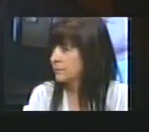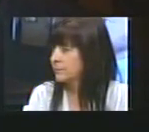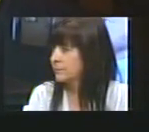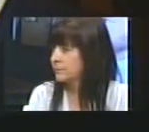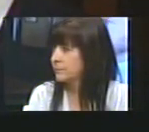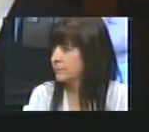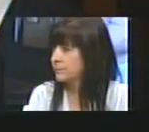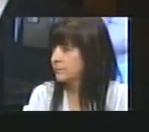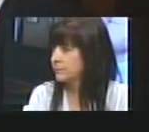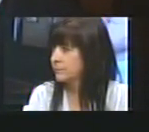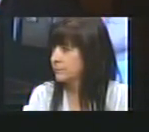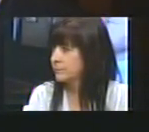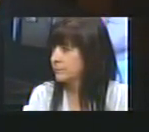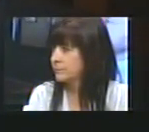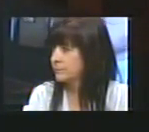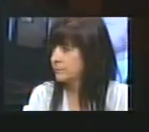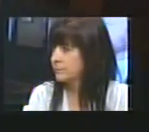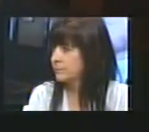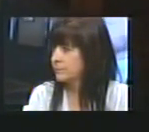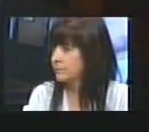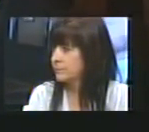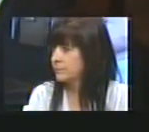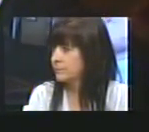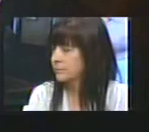suele hablar de la institucionalidad,